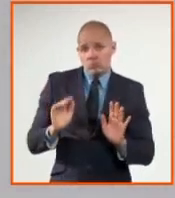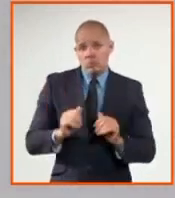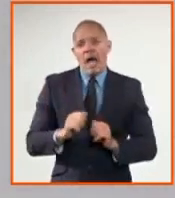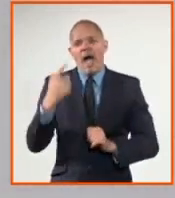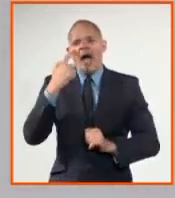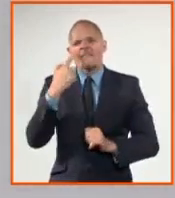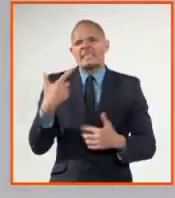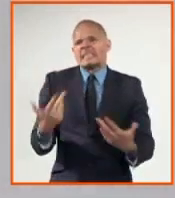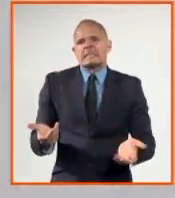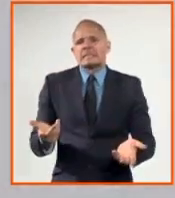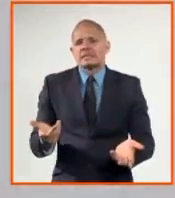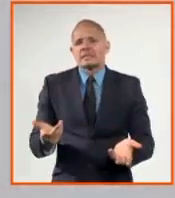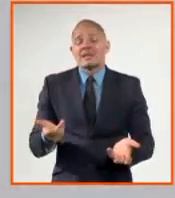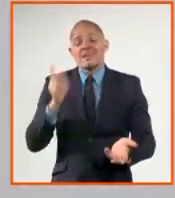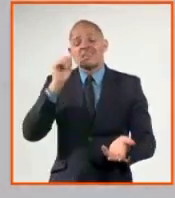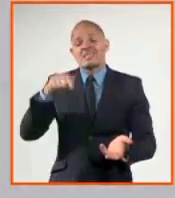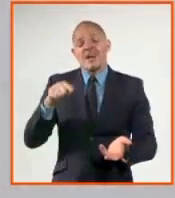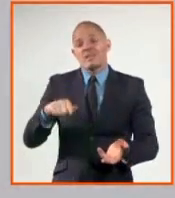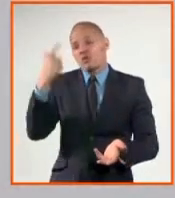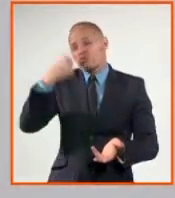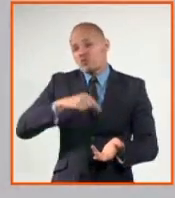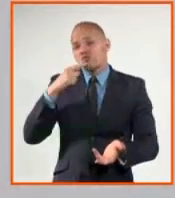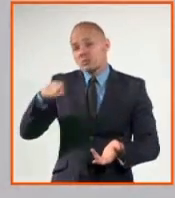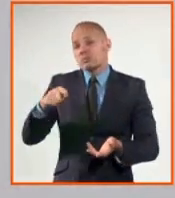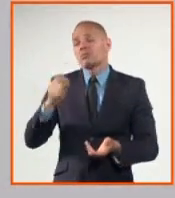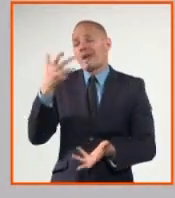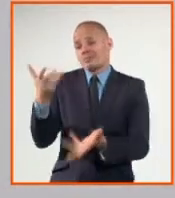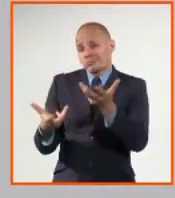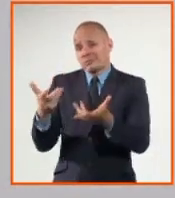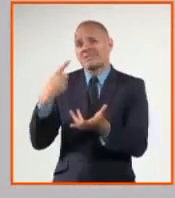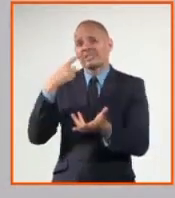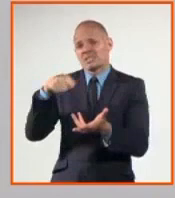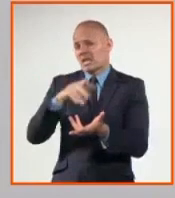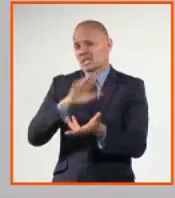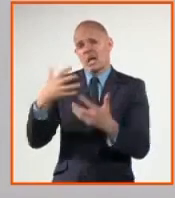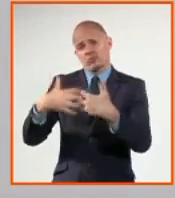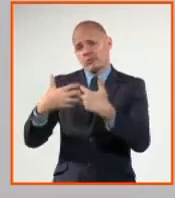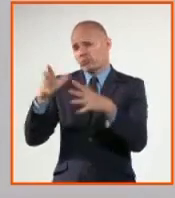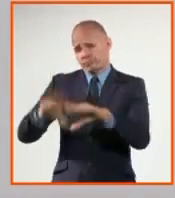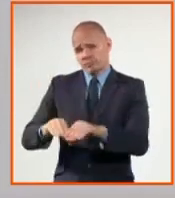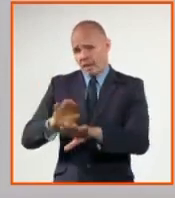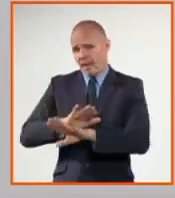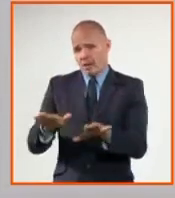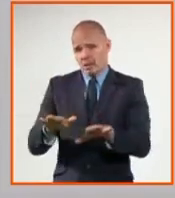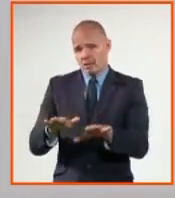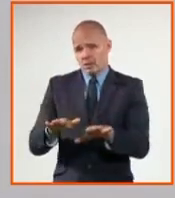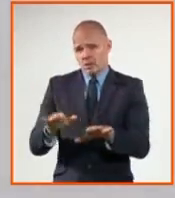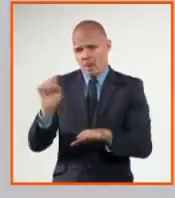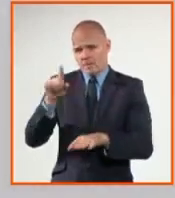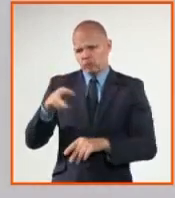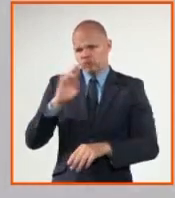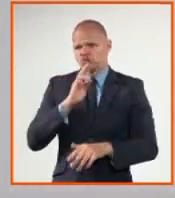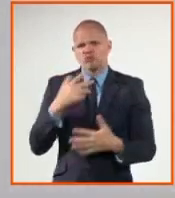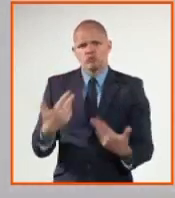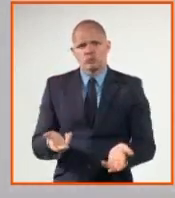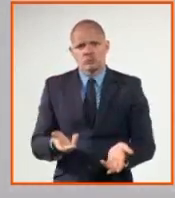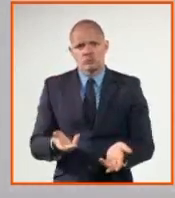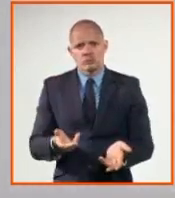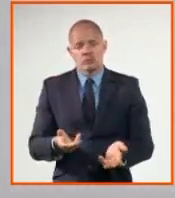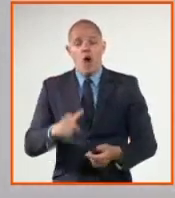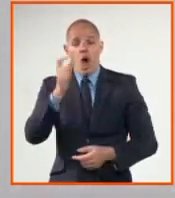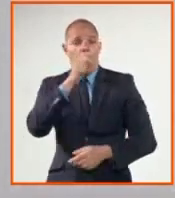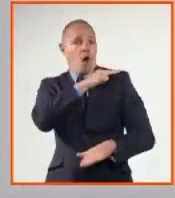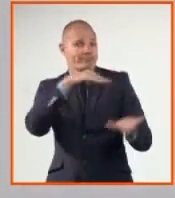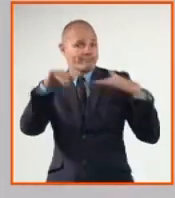que inutilizaron pues esas las termoeléctricas de cara de garbera bueno es grande yo te puedo asegurar que no ha existido